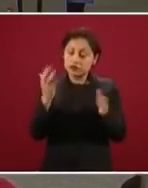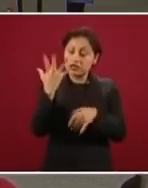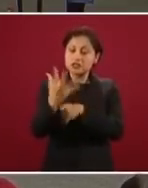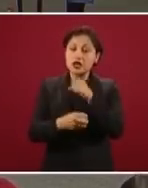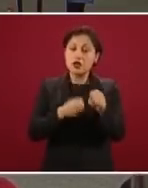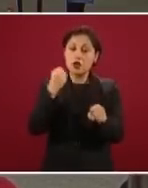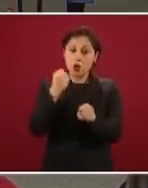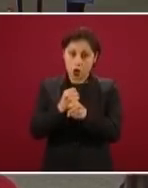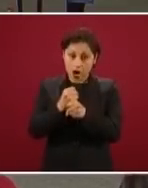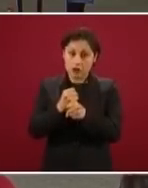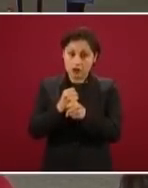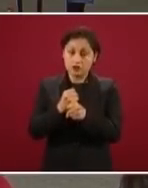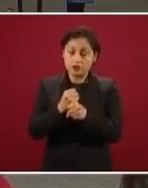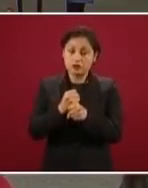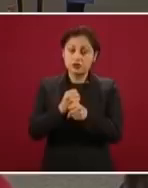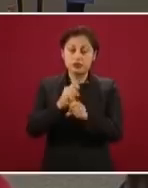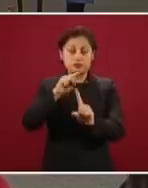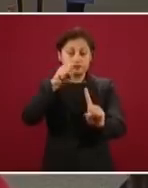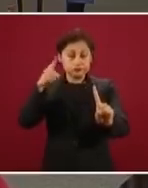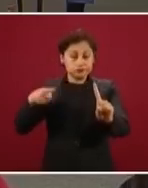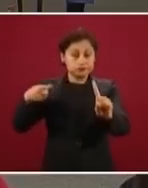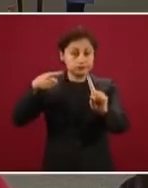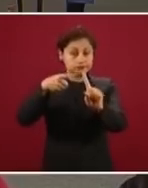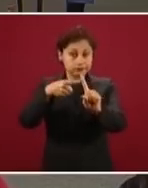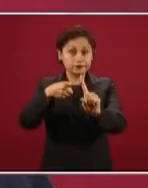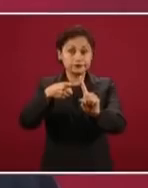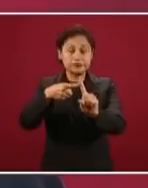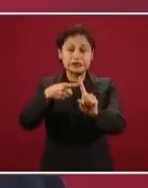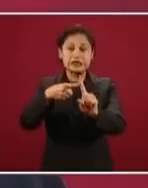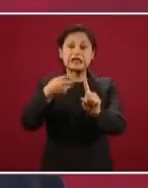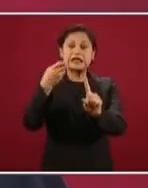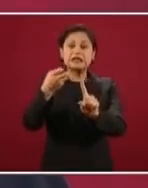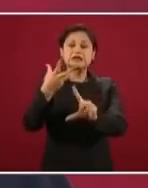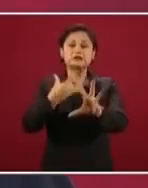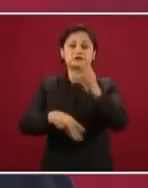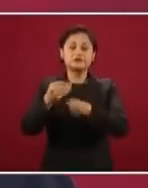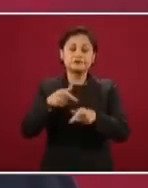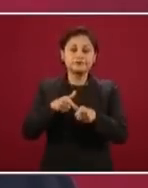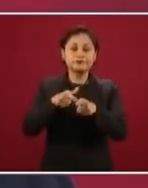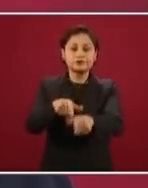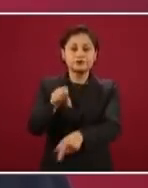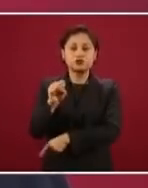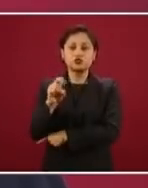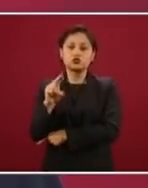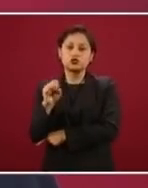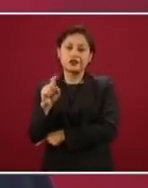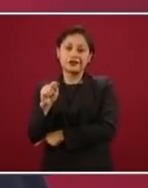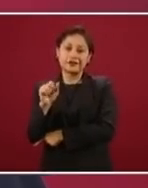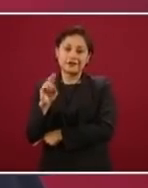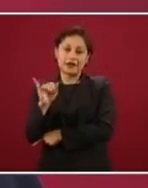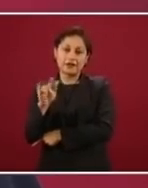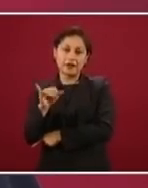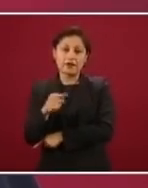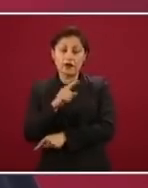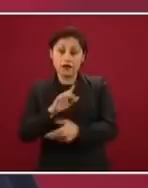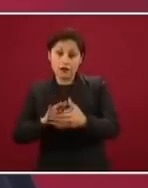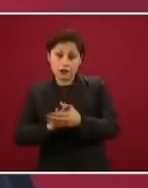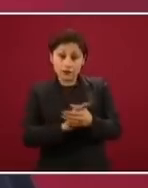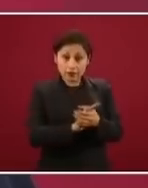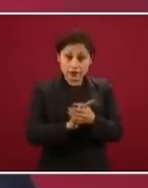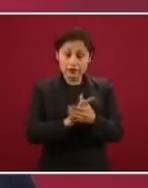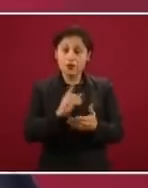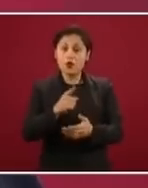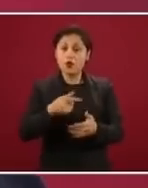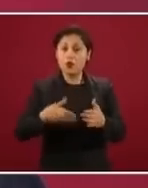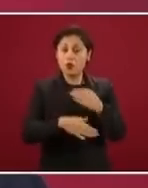uno de los pilares que estamos hablando es en la parte estabilidad y desde luego queremos ampliarlo no solamente otra especie sino también a otras áreas y